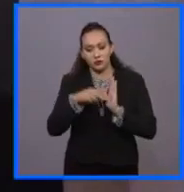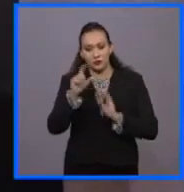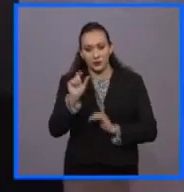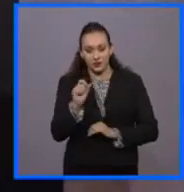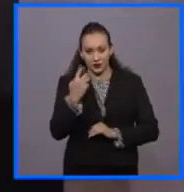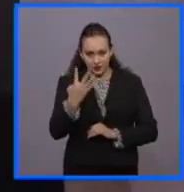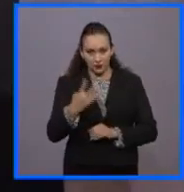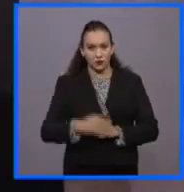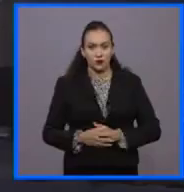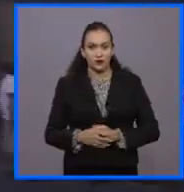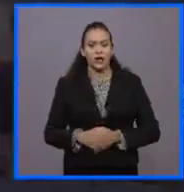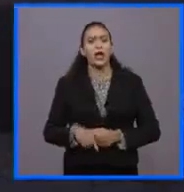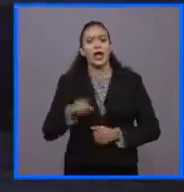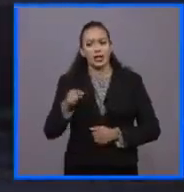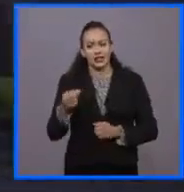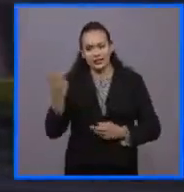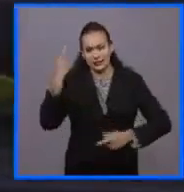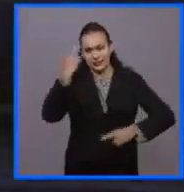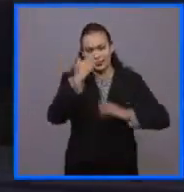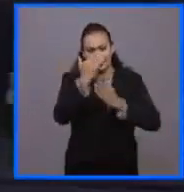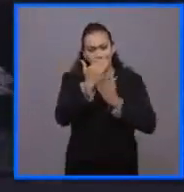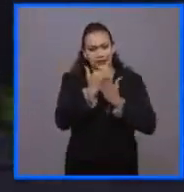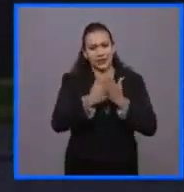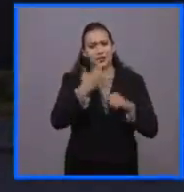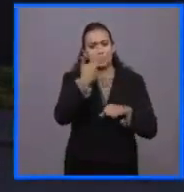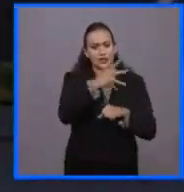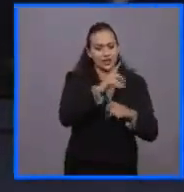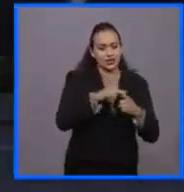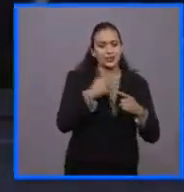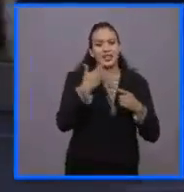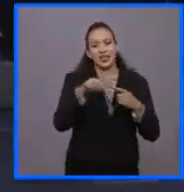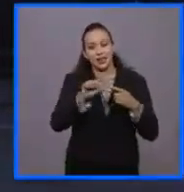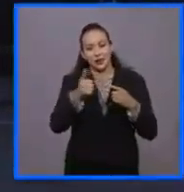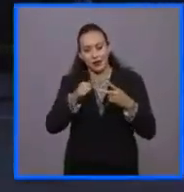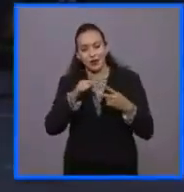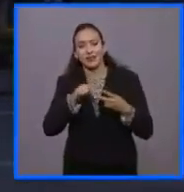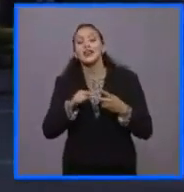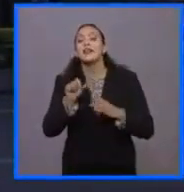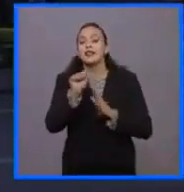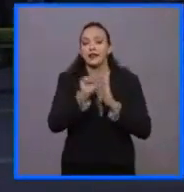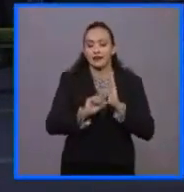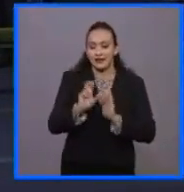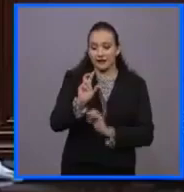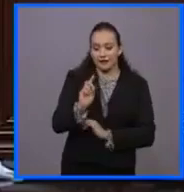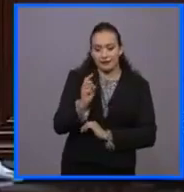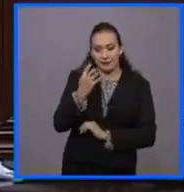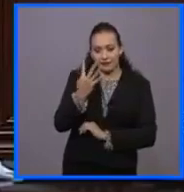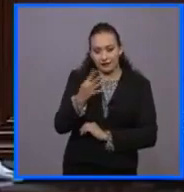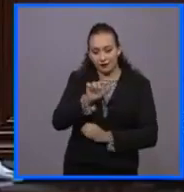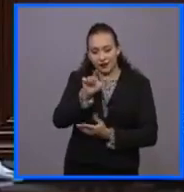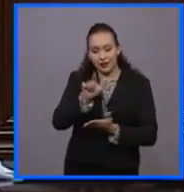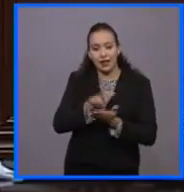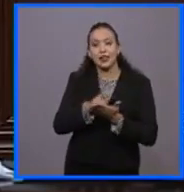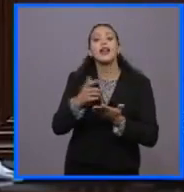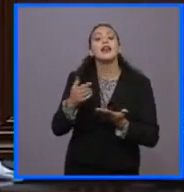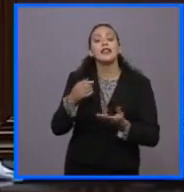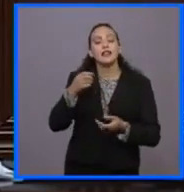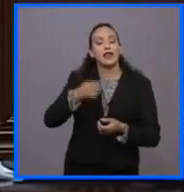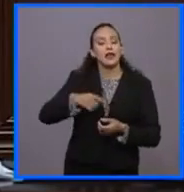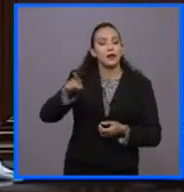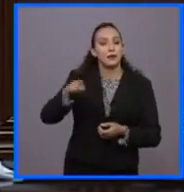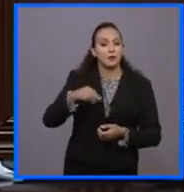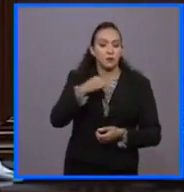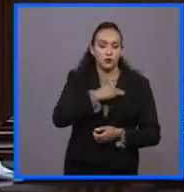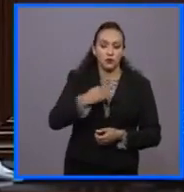57/2024, en la que invalidó las fracciones décima y décimo primera del artículo 34 de la Ley de Ingresos del municipio de